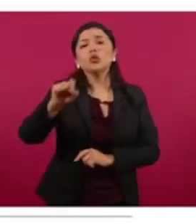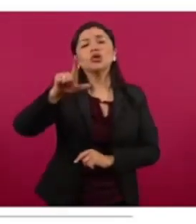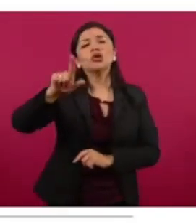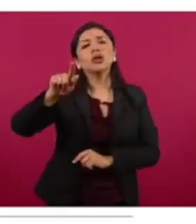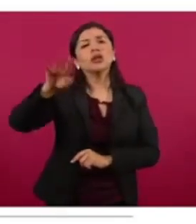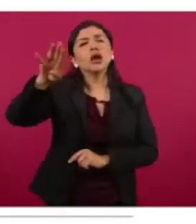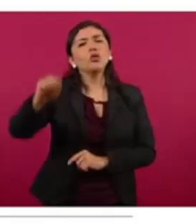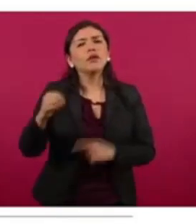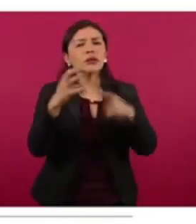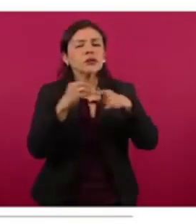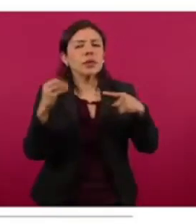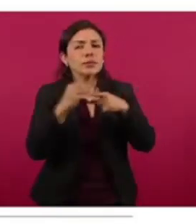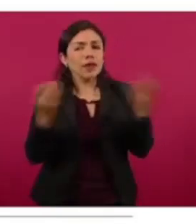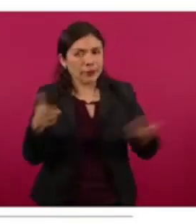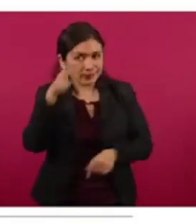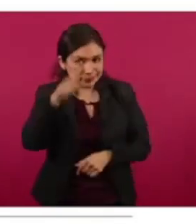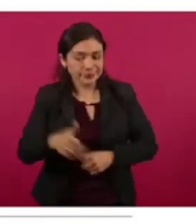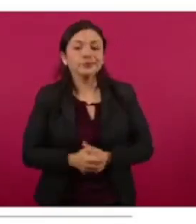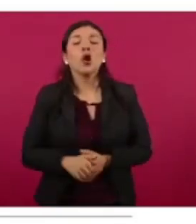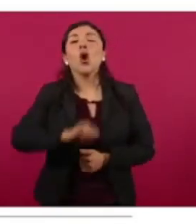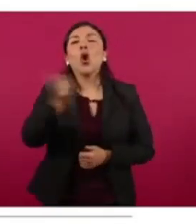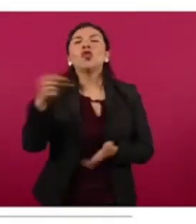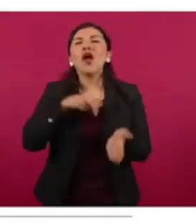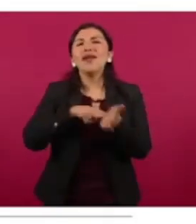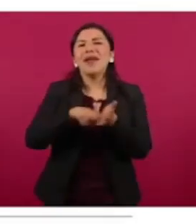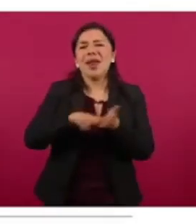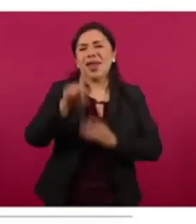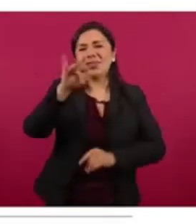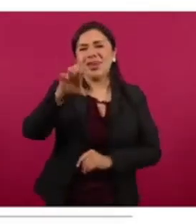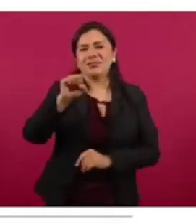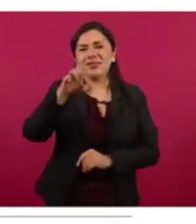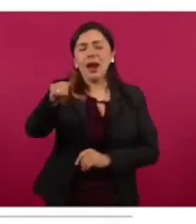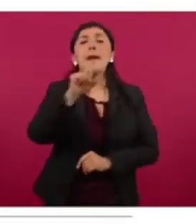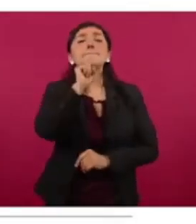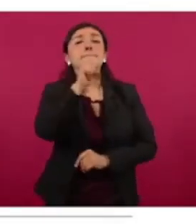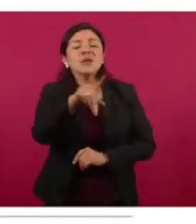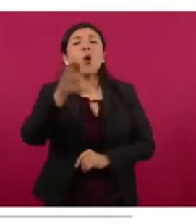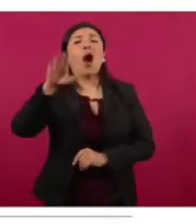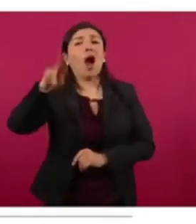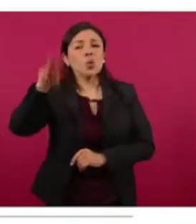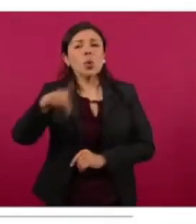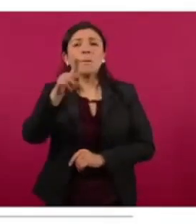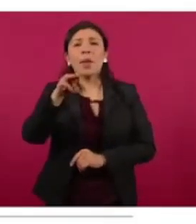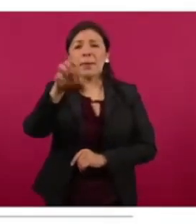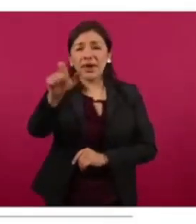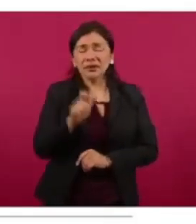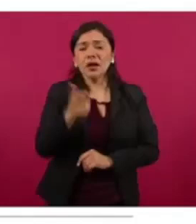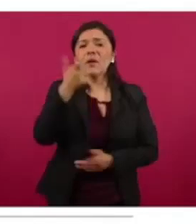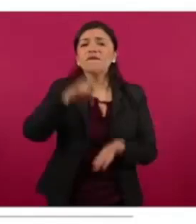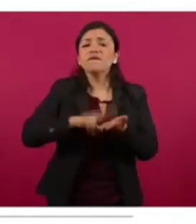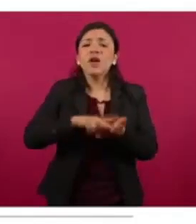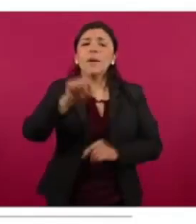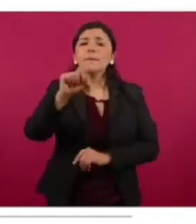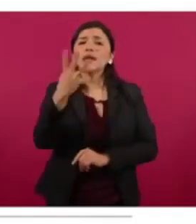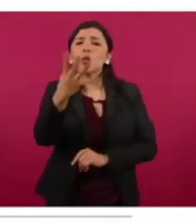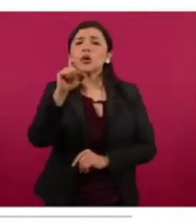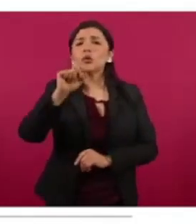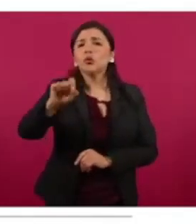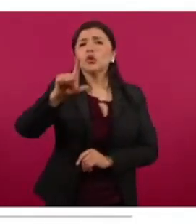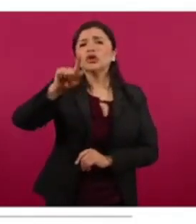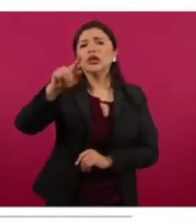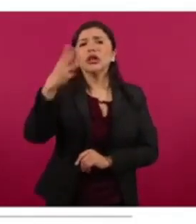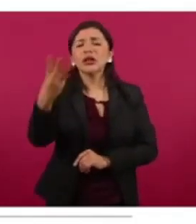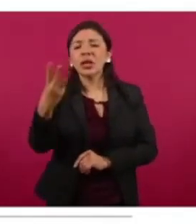79 centavos. Por último, en el diésel, franquicia Pemex, también en Cancún, Quintana Roo, 24 pesos con